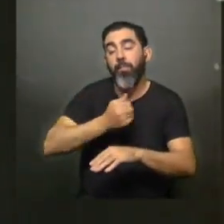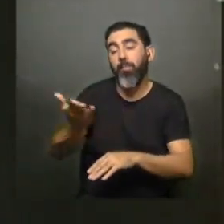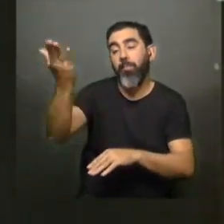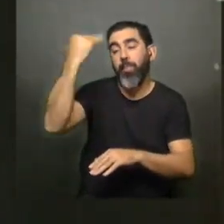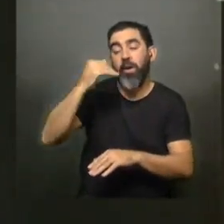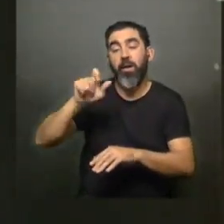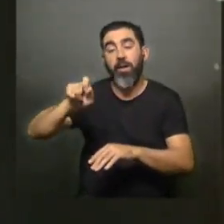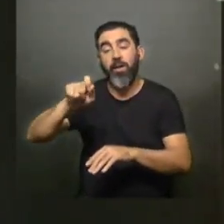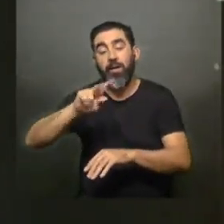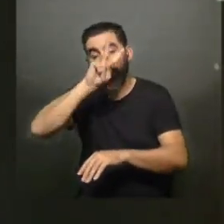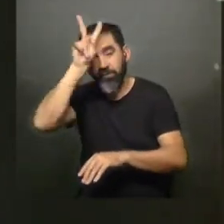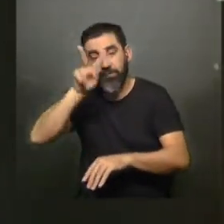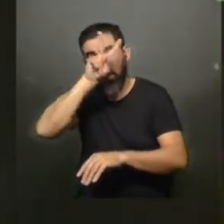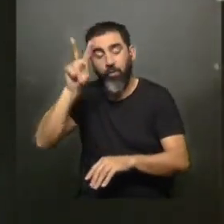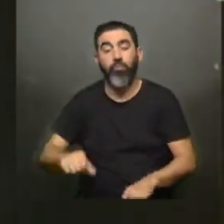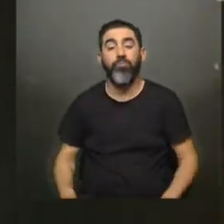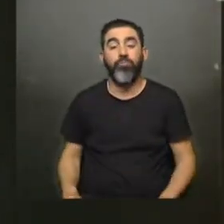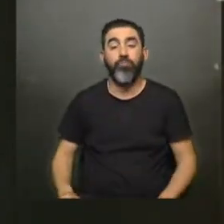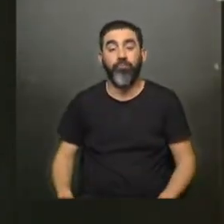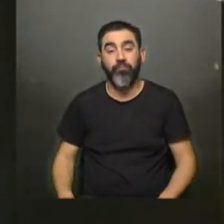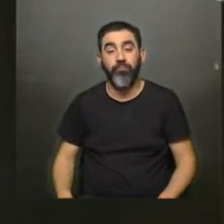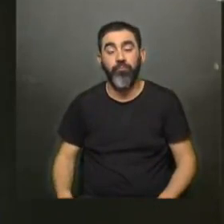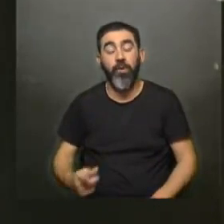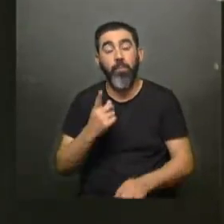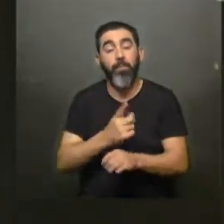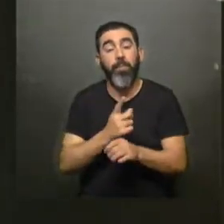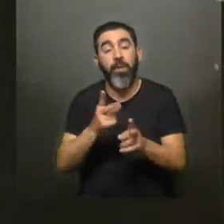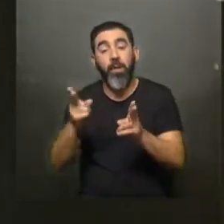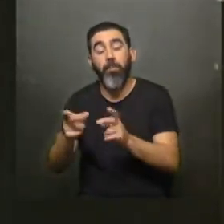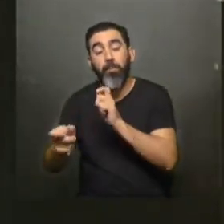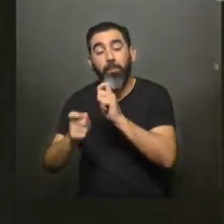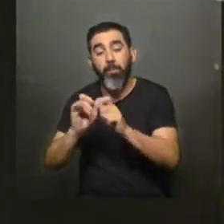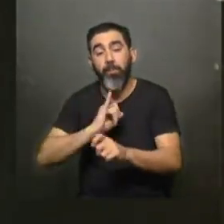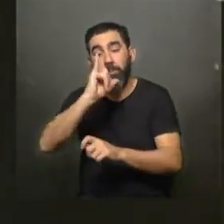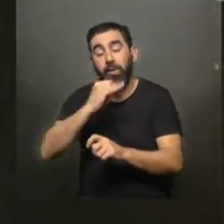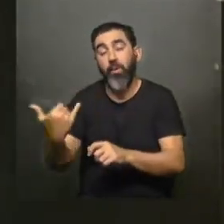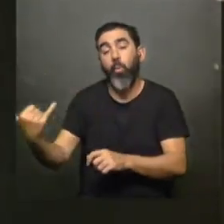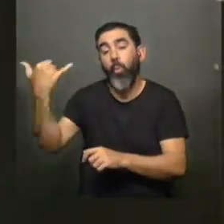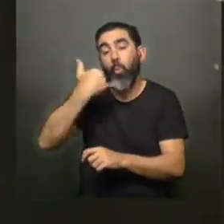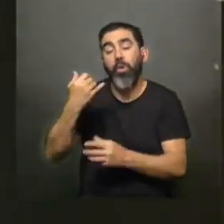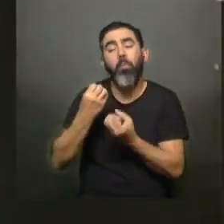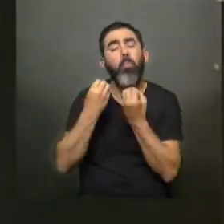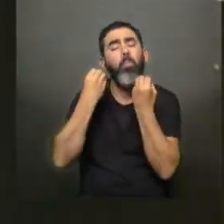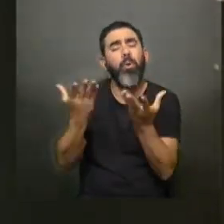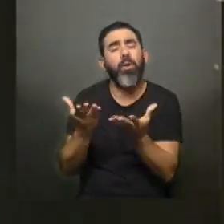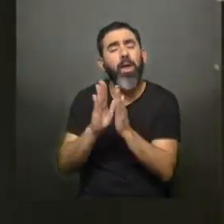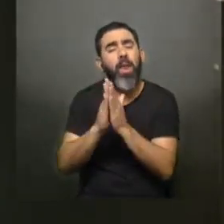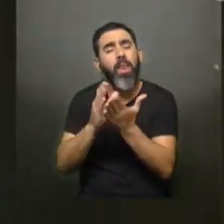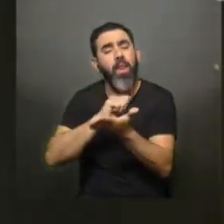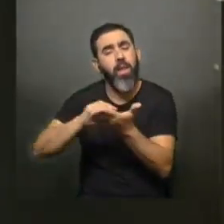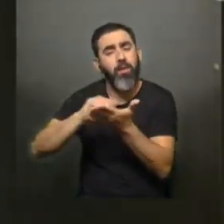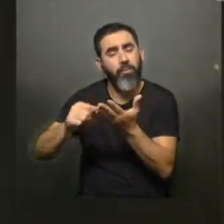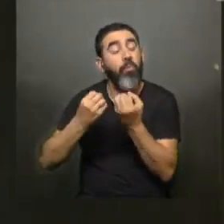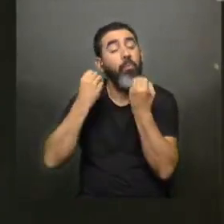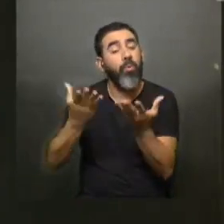Moira Sotelo junto a Silvia Soler, y en la primera parte del informe nos cuenta por qué hicieron este libro y